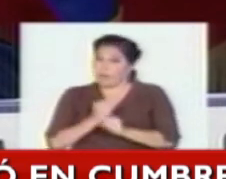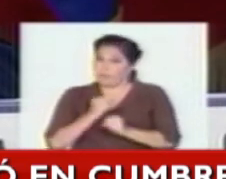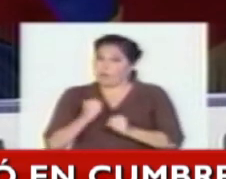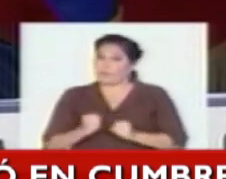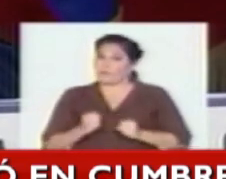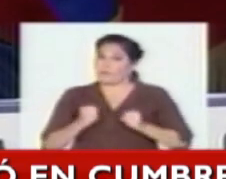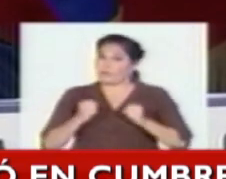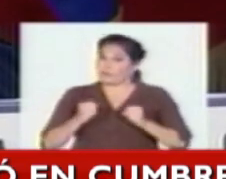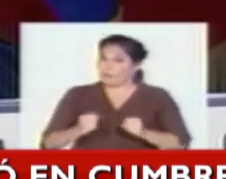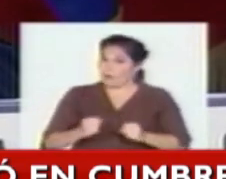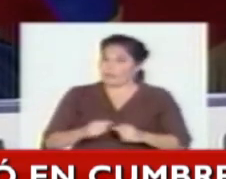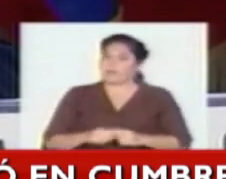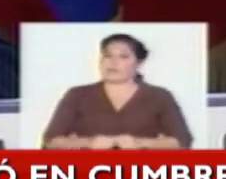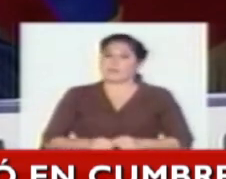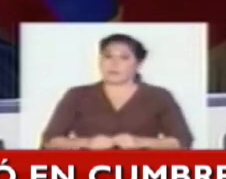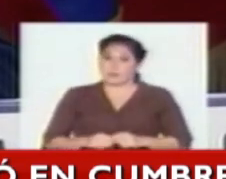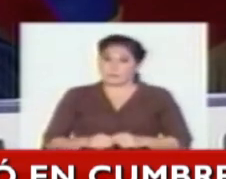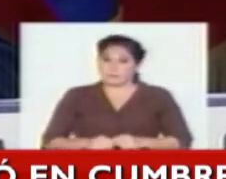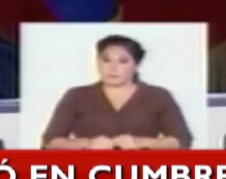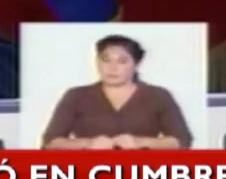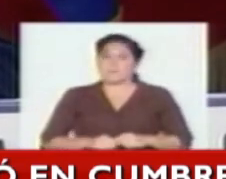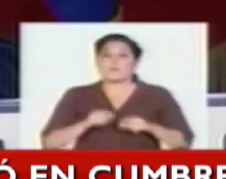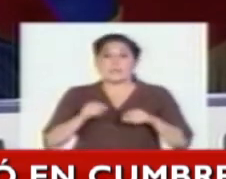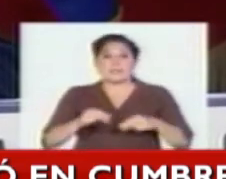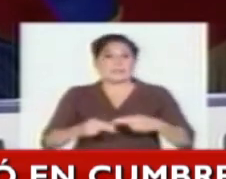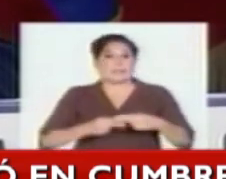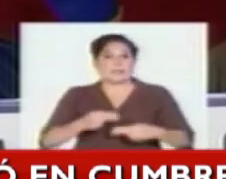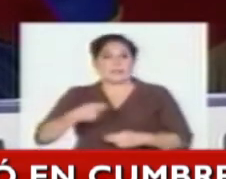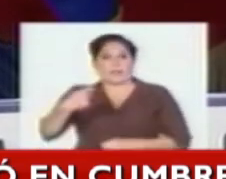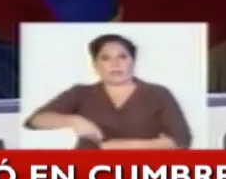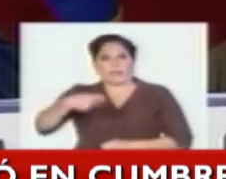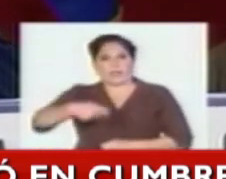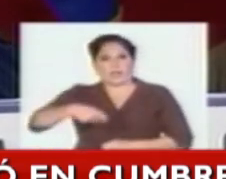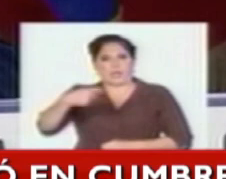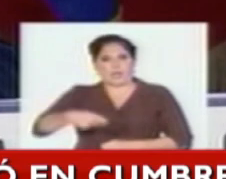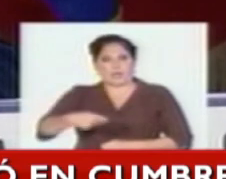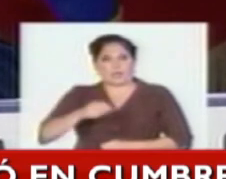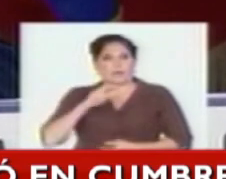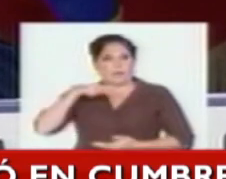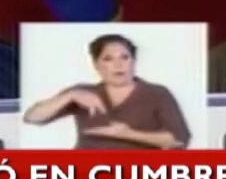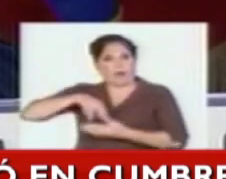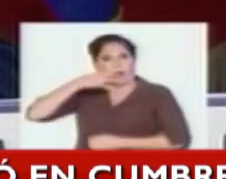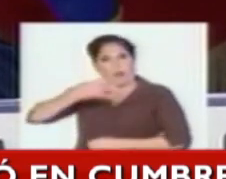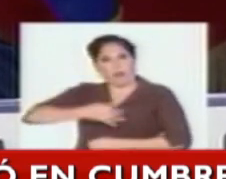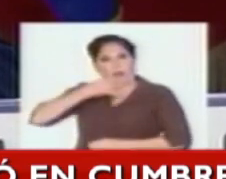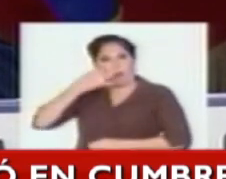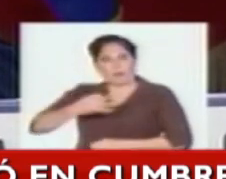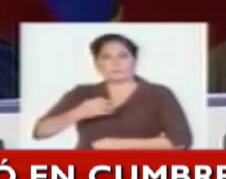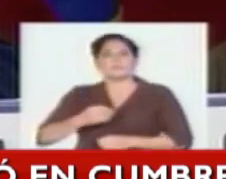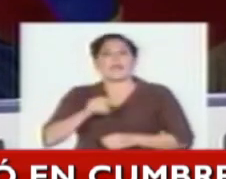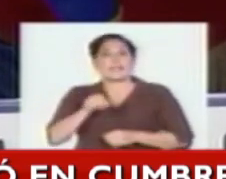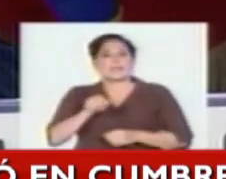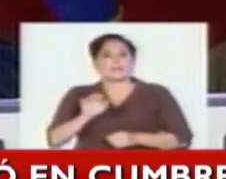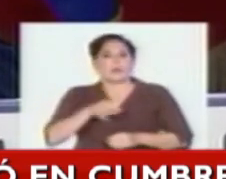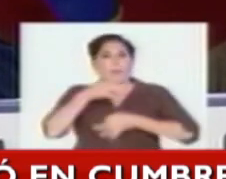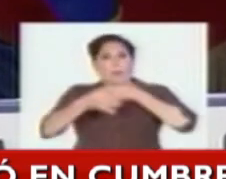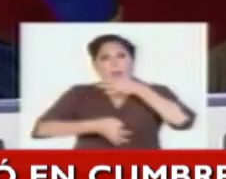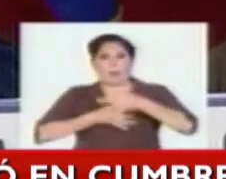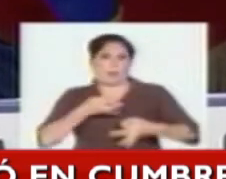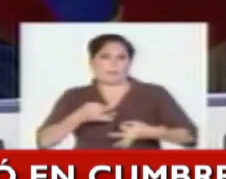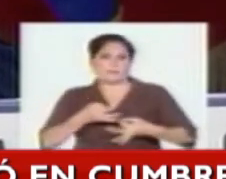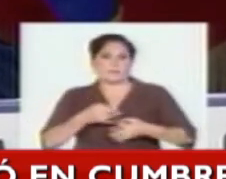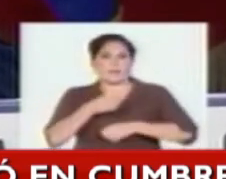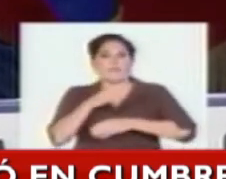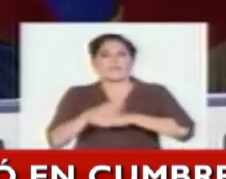donde han ejercido el derecho al uso de la palabra y se han pronunciado los